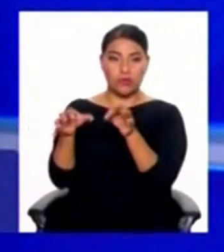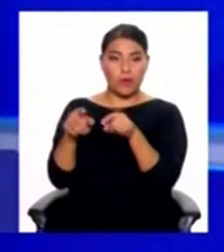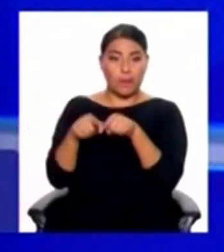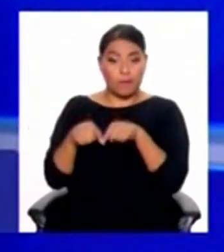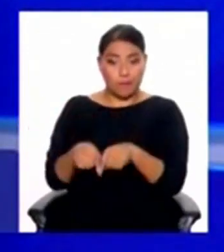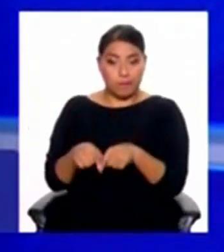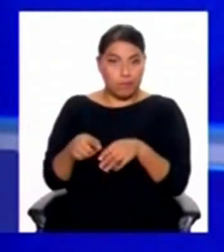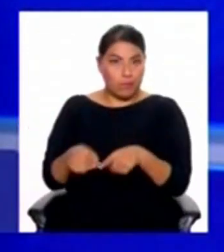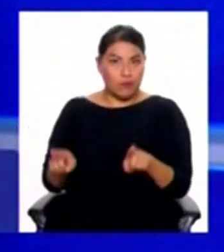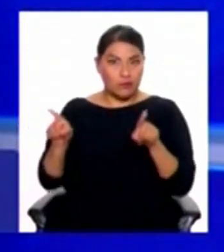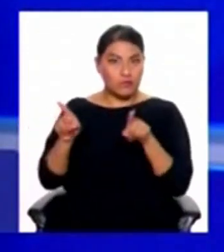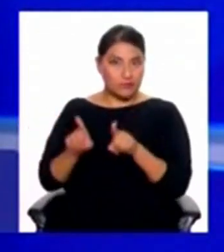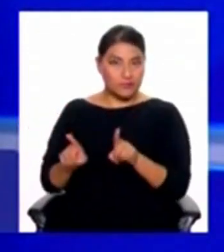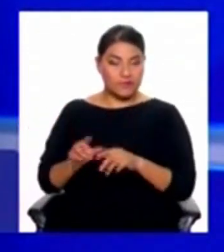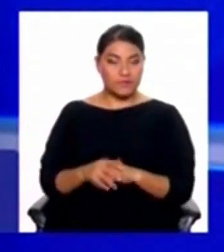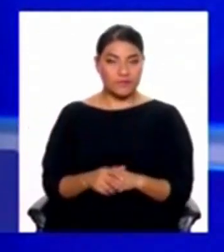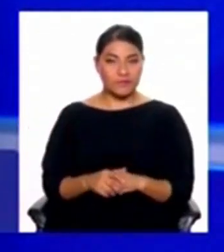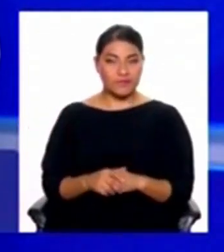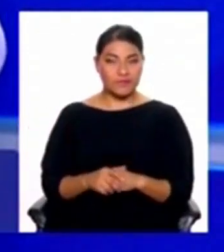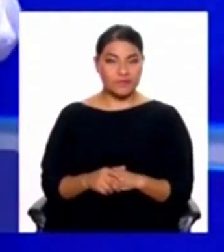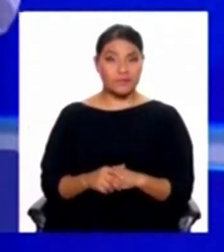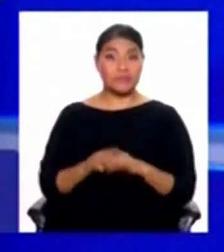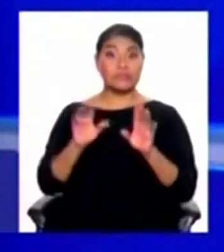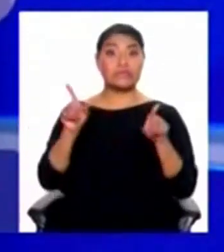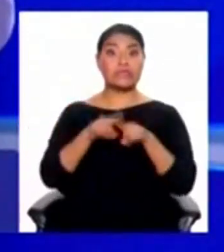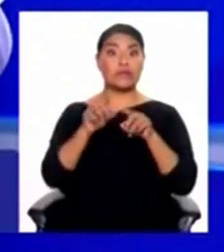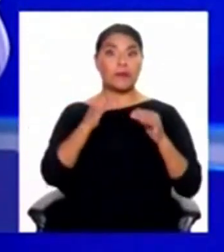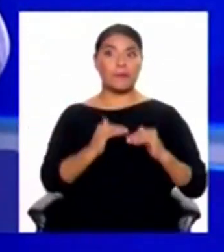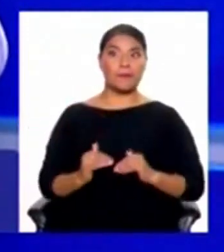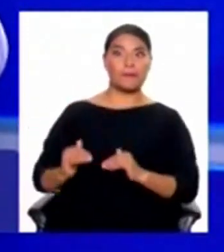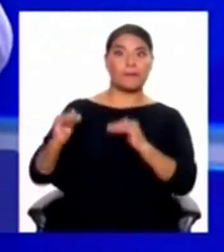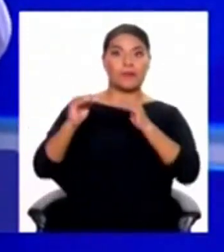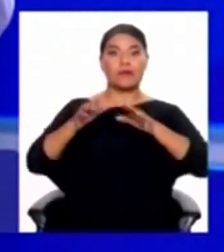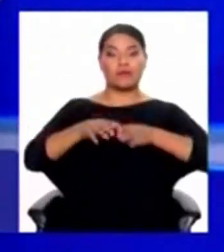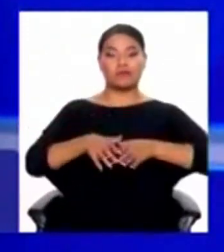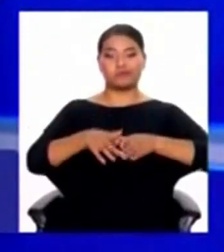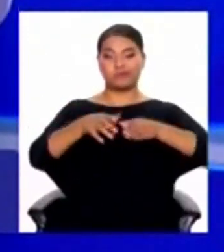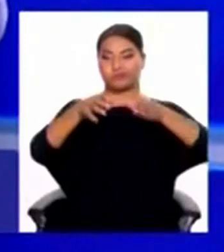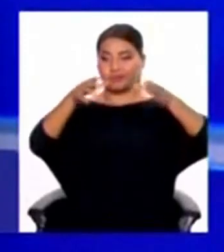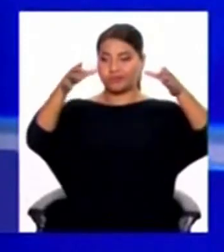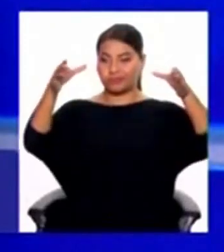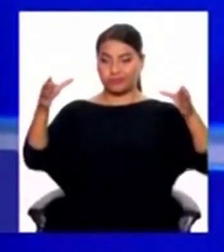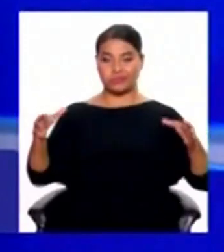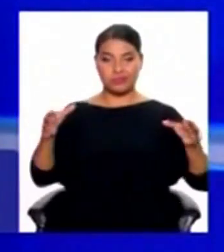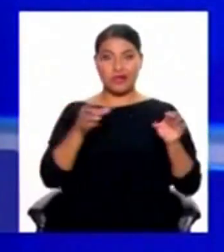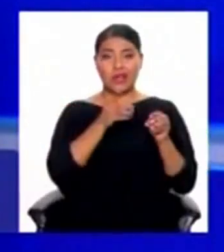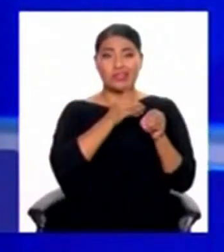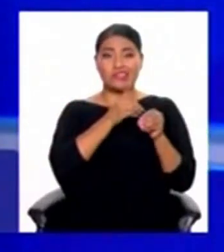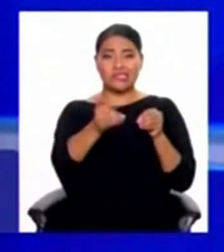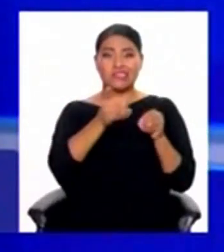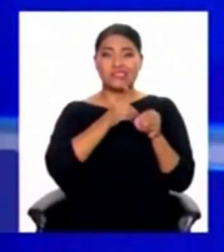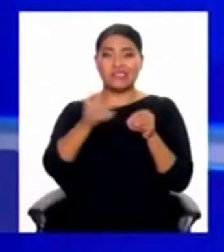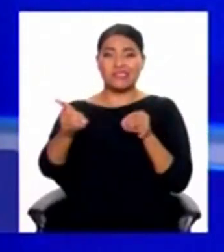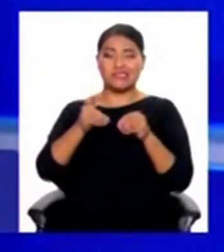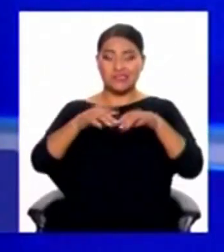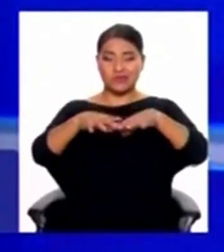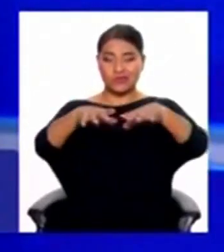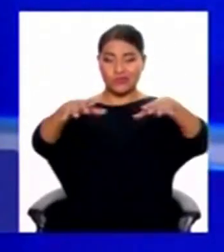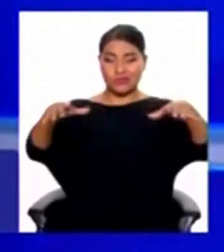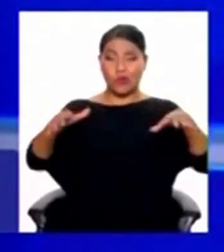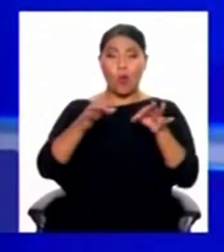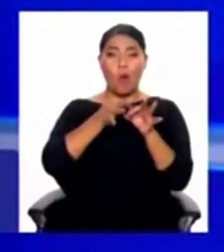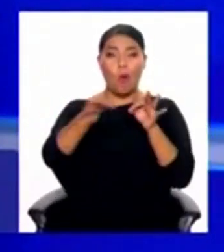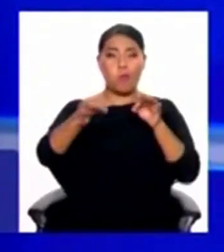que son provincias urbanas y rurales. Así es. Pero de ahí saltas a una escala mayor, a escalas muy mayores, donde se pierde esa